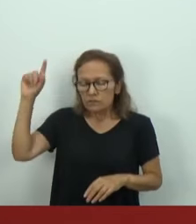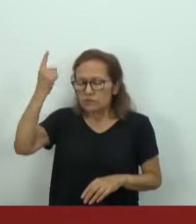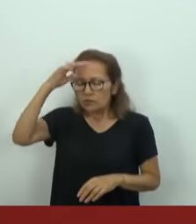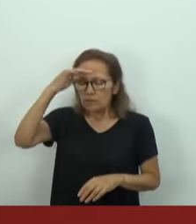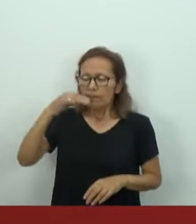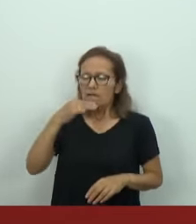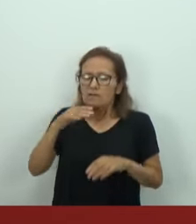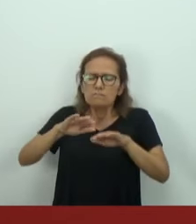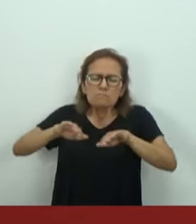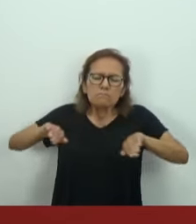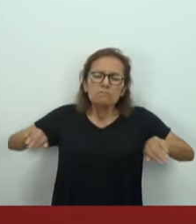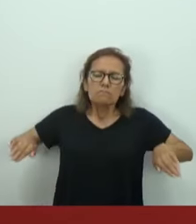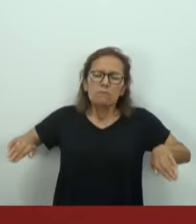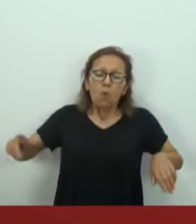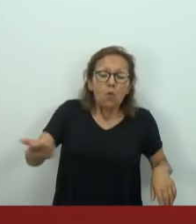separación.